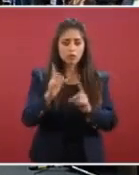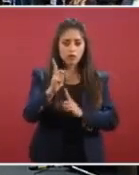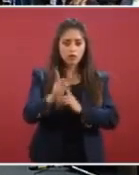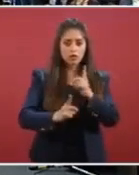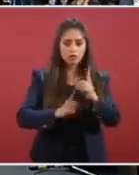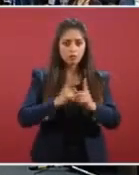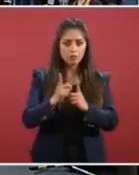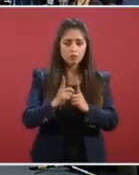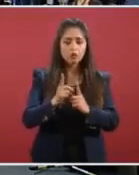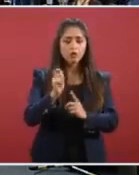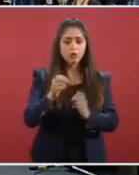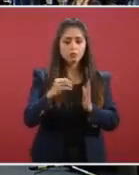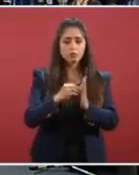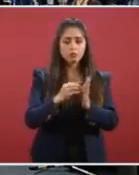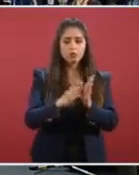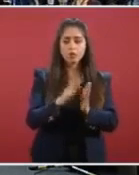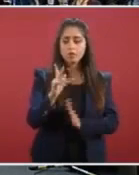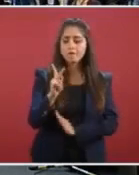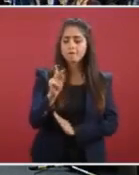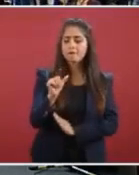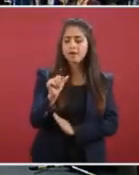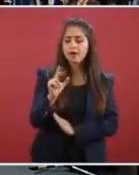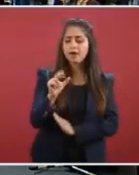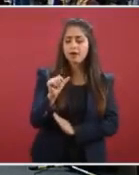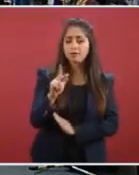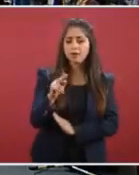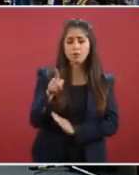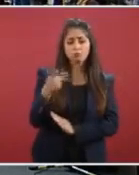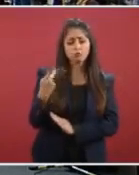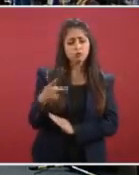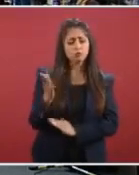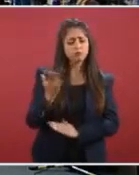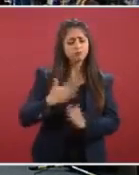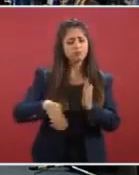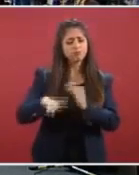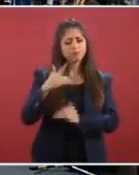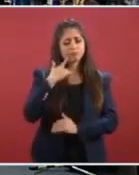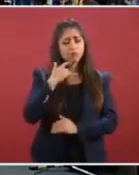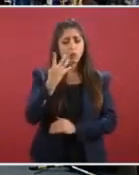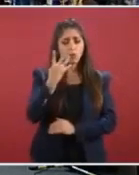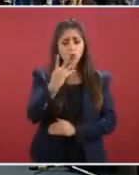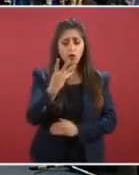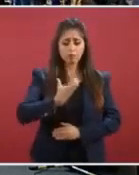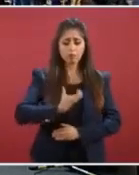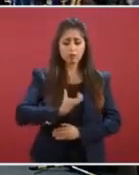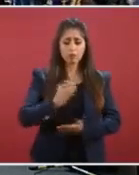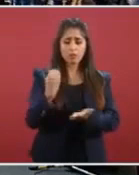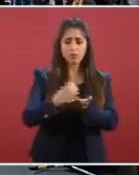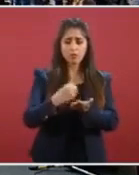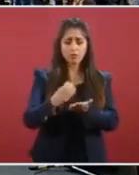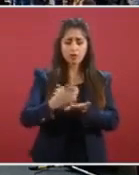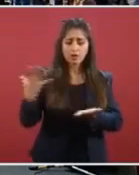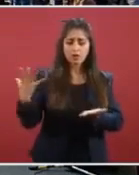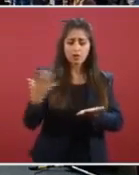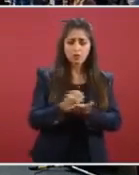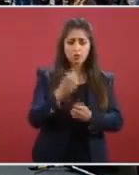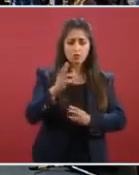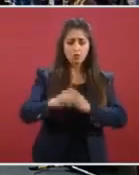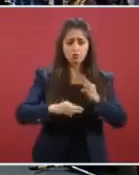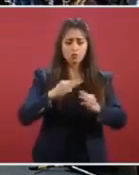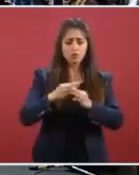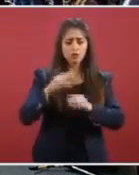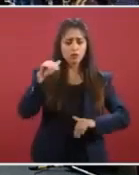la modalidad paralímpico por su brillante desempeño, logrando 4 medallas de oro en el Campeonato Mundial IPC de